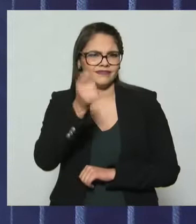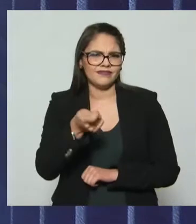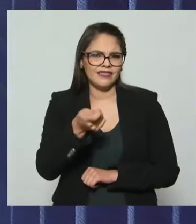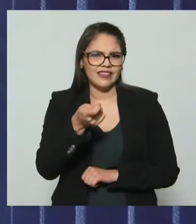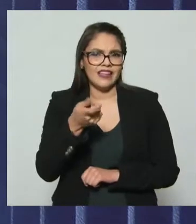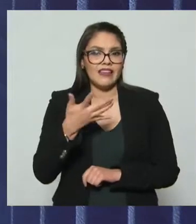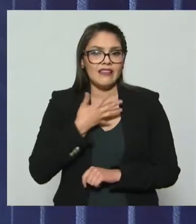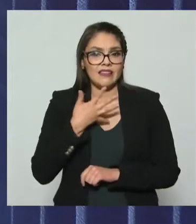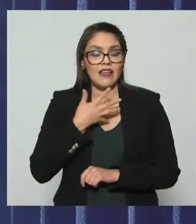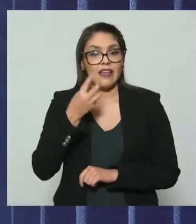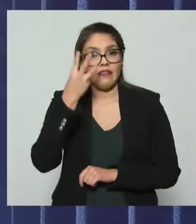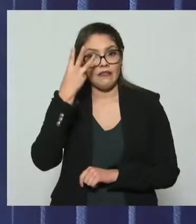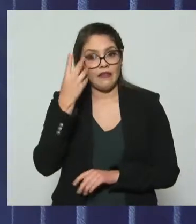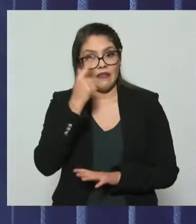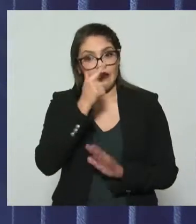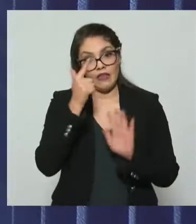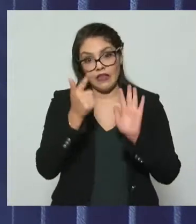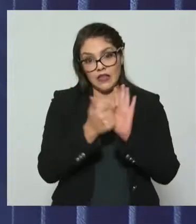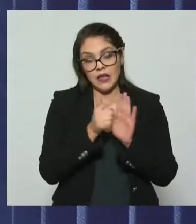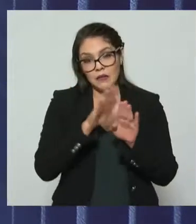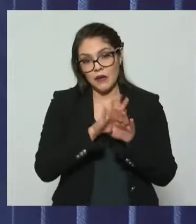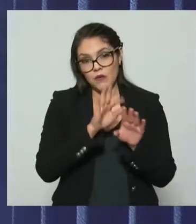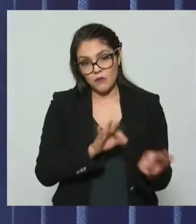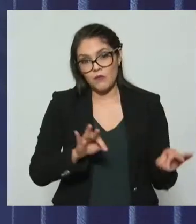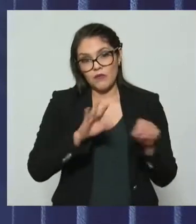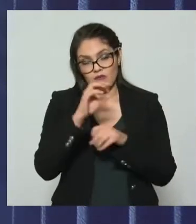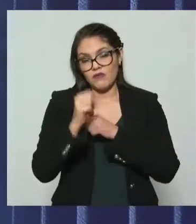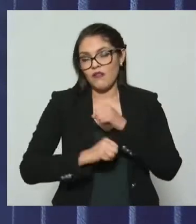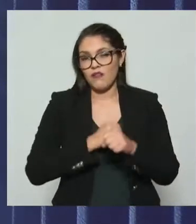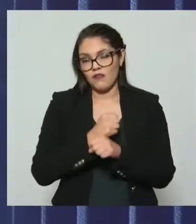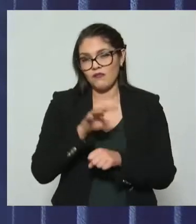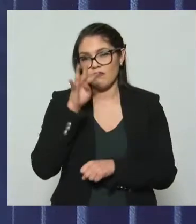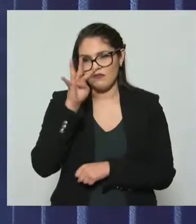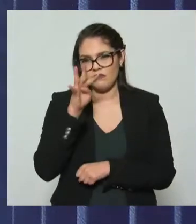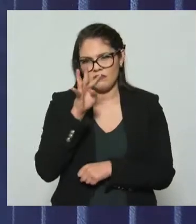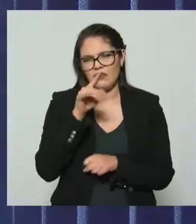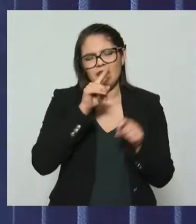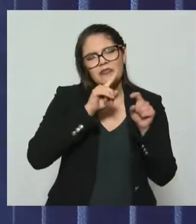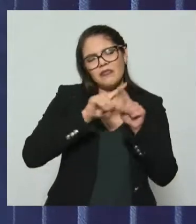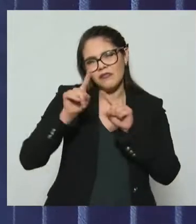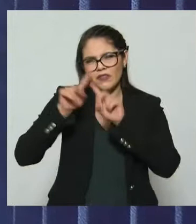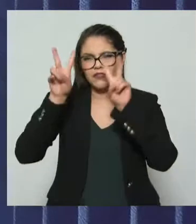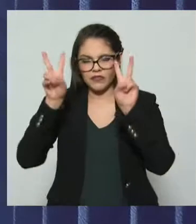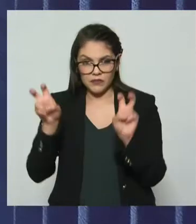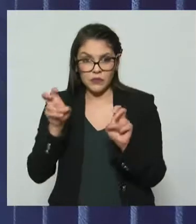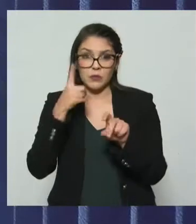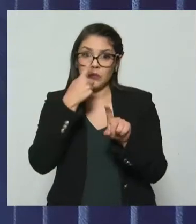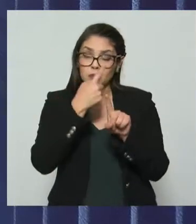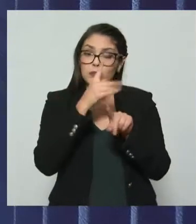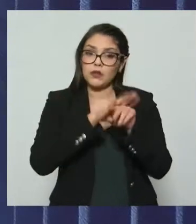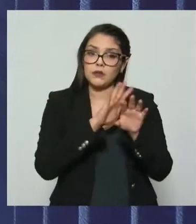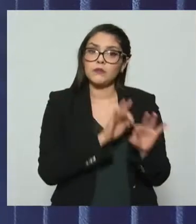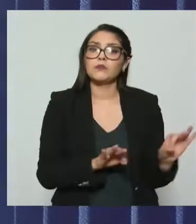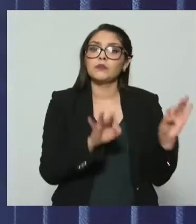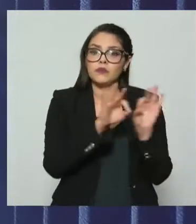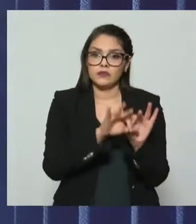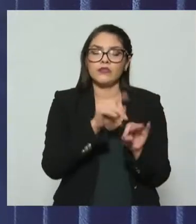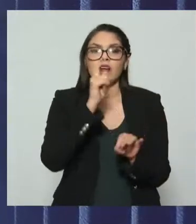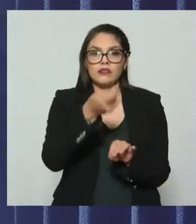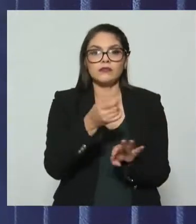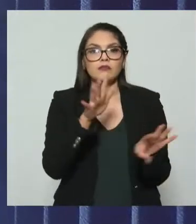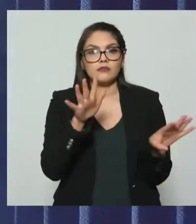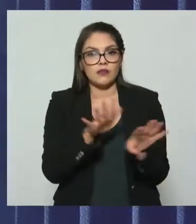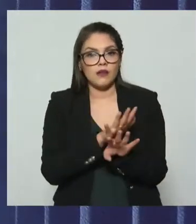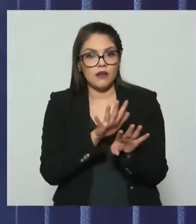hubo 3 leyes a destacar en el 2019 en diversas materias. La primera y la más importante, los cambios